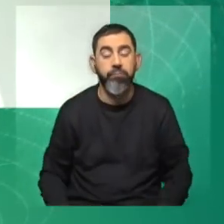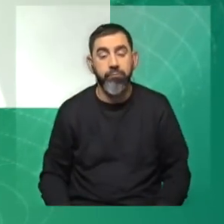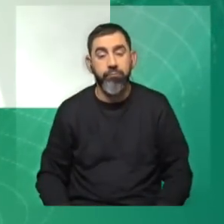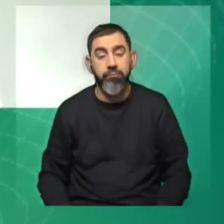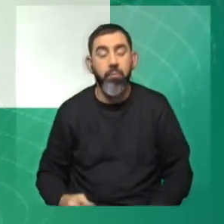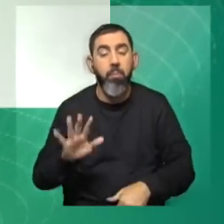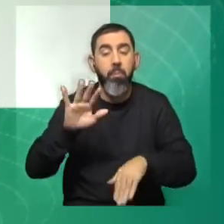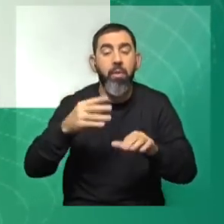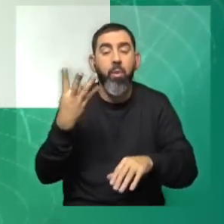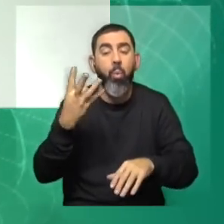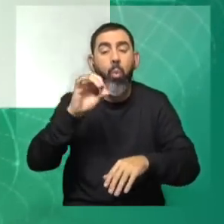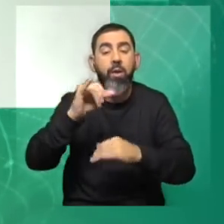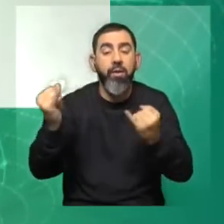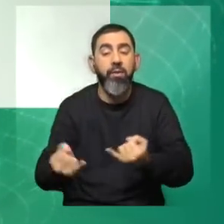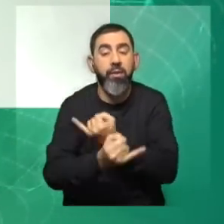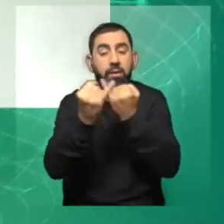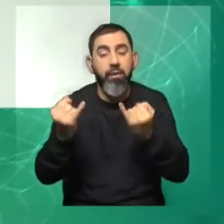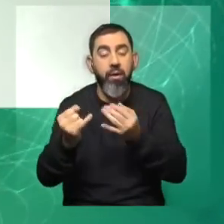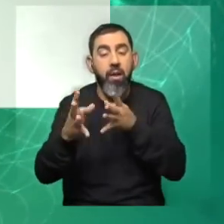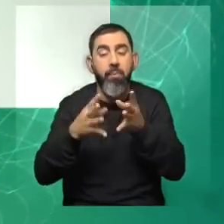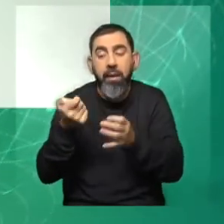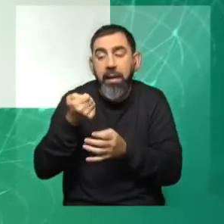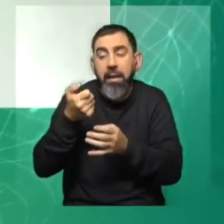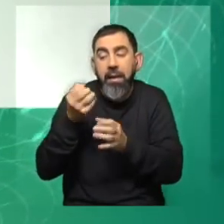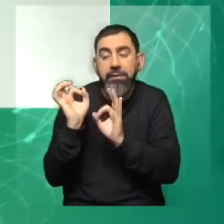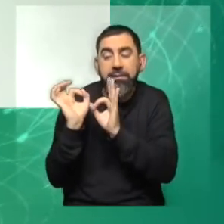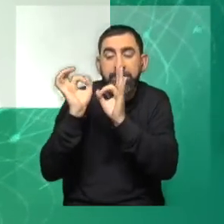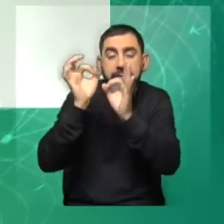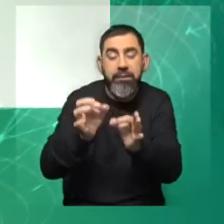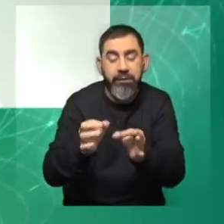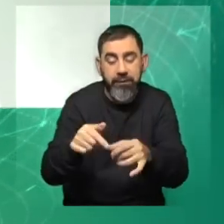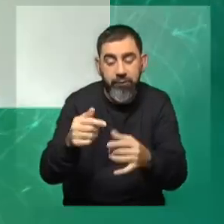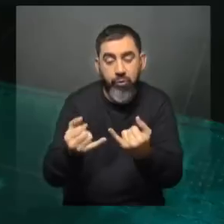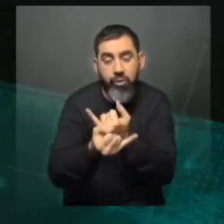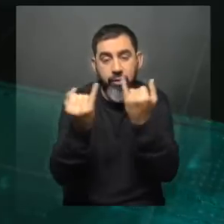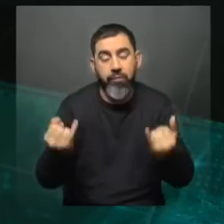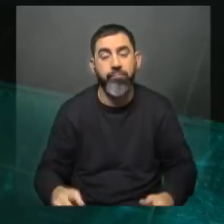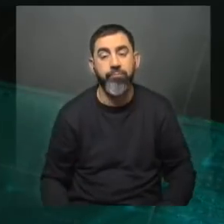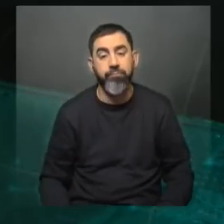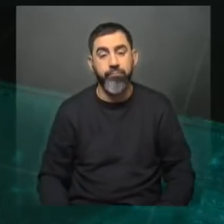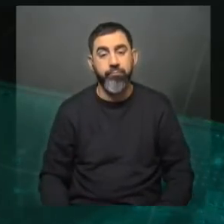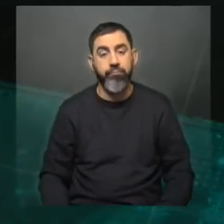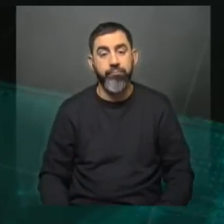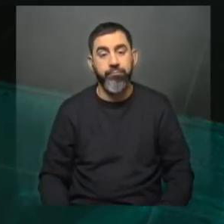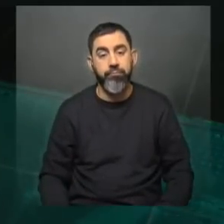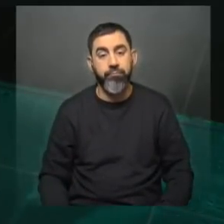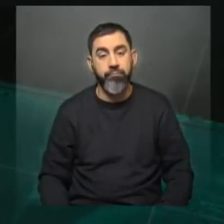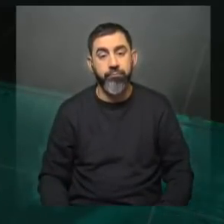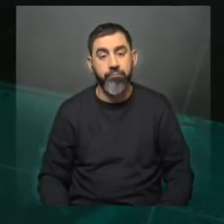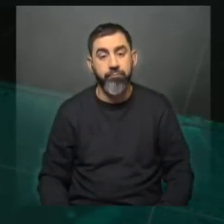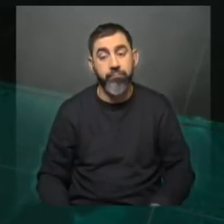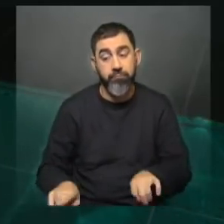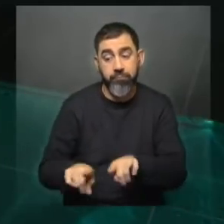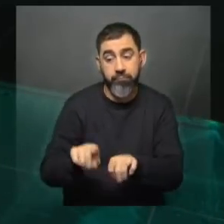de mayor de 40 días pero la planta está está al arribar en estos días y seguimos con Héctor García